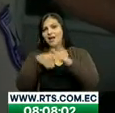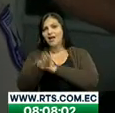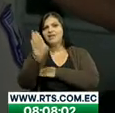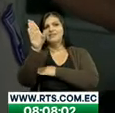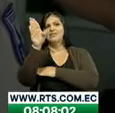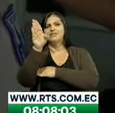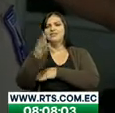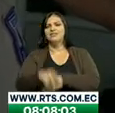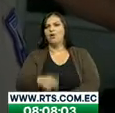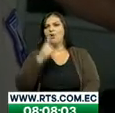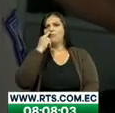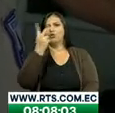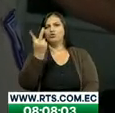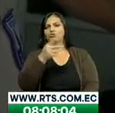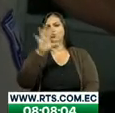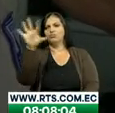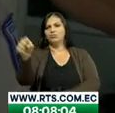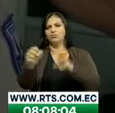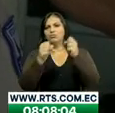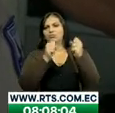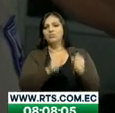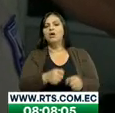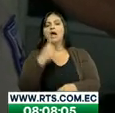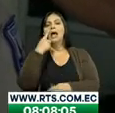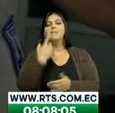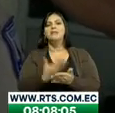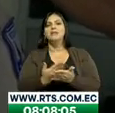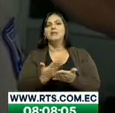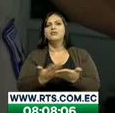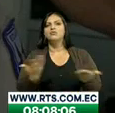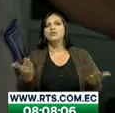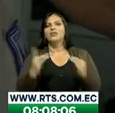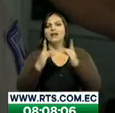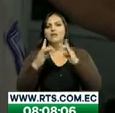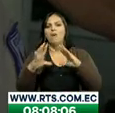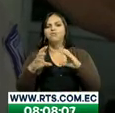pertenencias, al cual el personal de criminalística y el personal de la preventiva están tomando respecto.